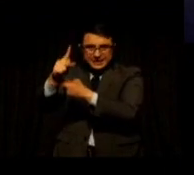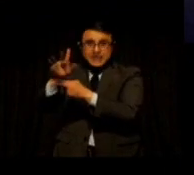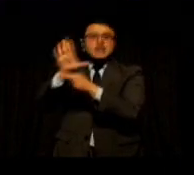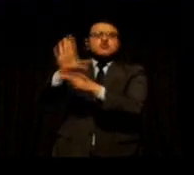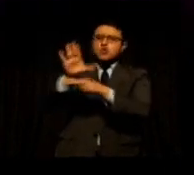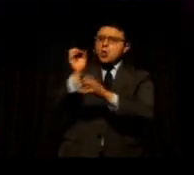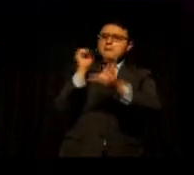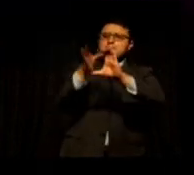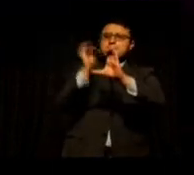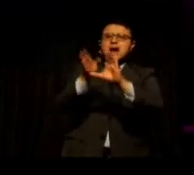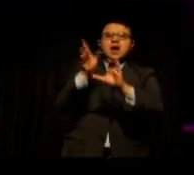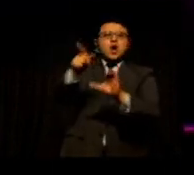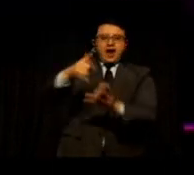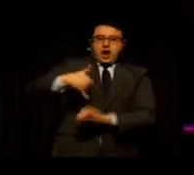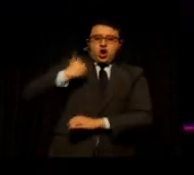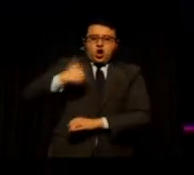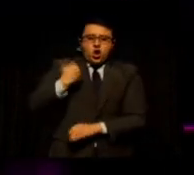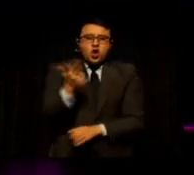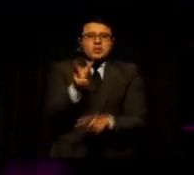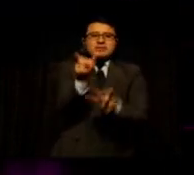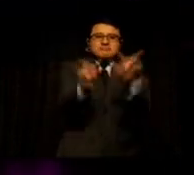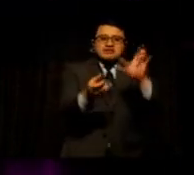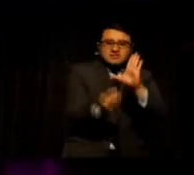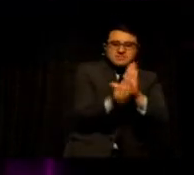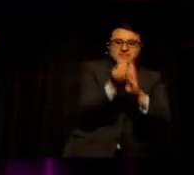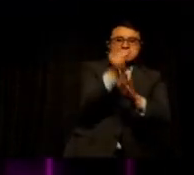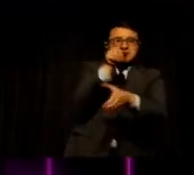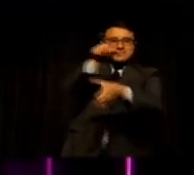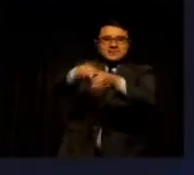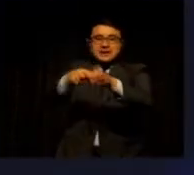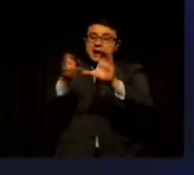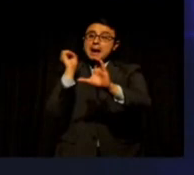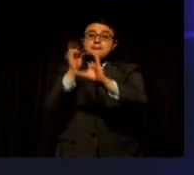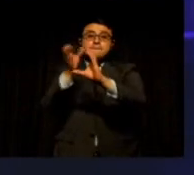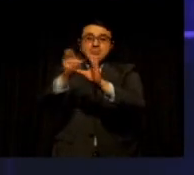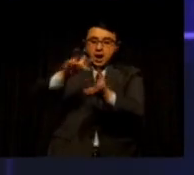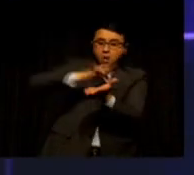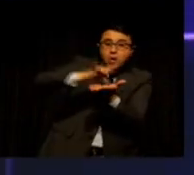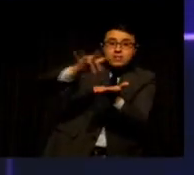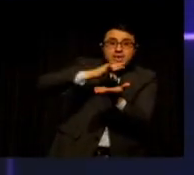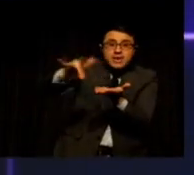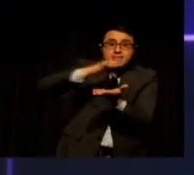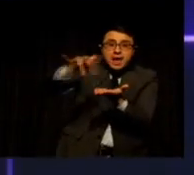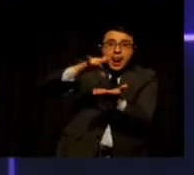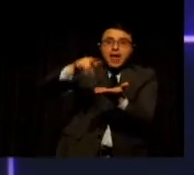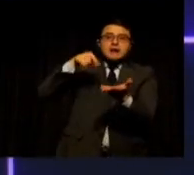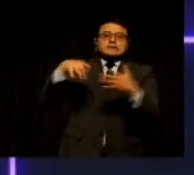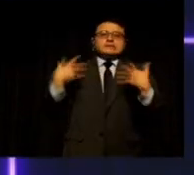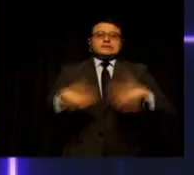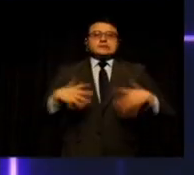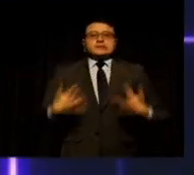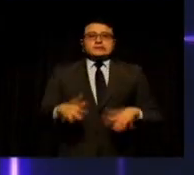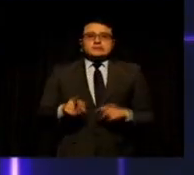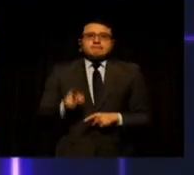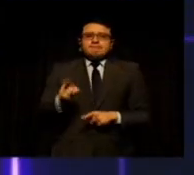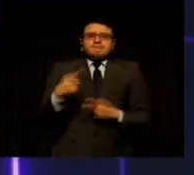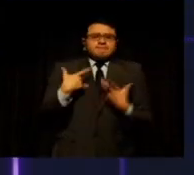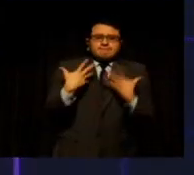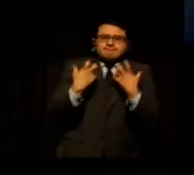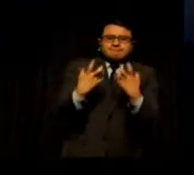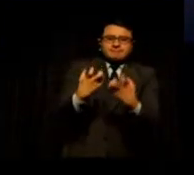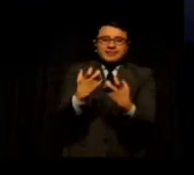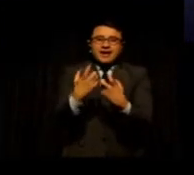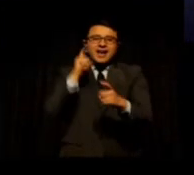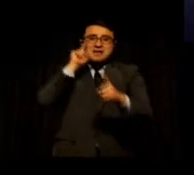a los emprendedores un banco digital creado además en esa en esas ansias